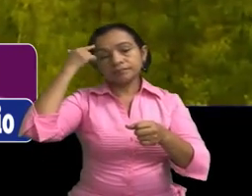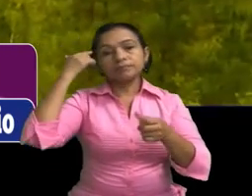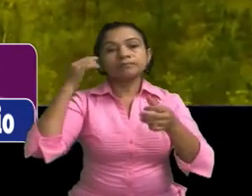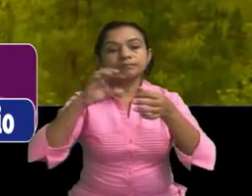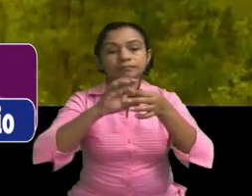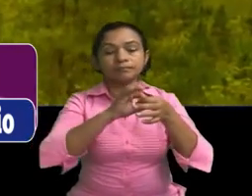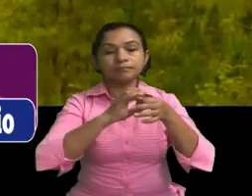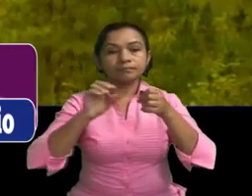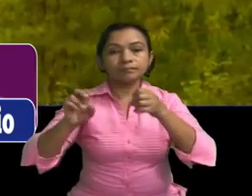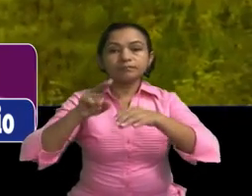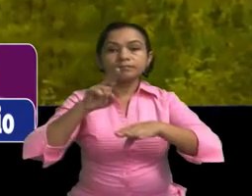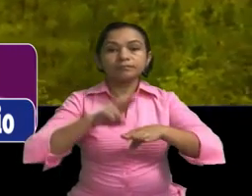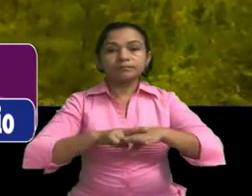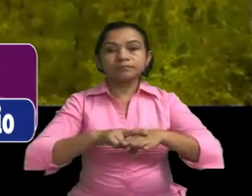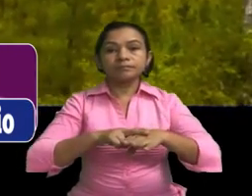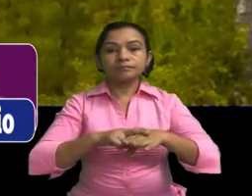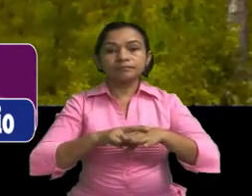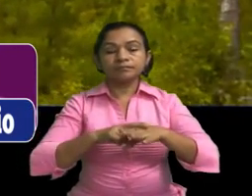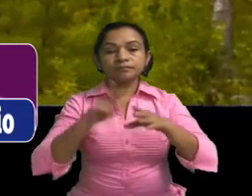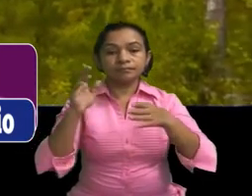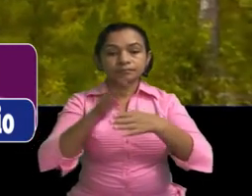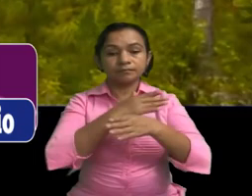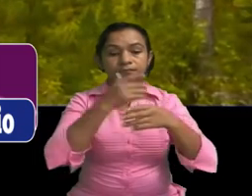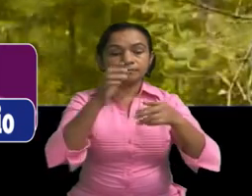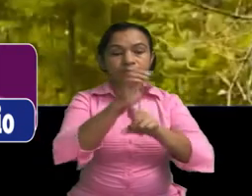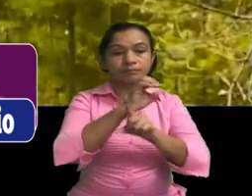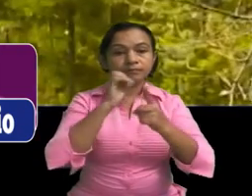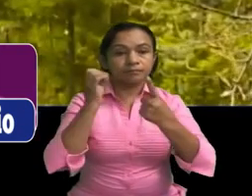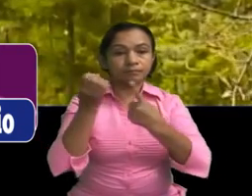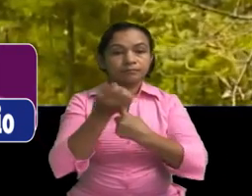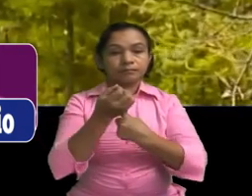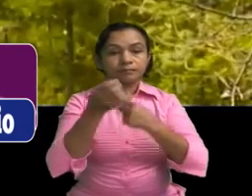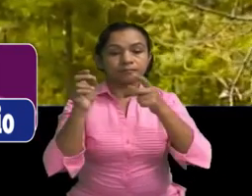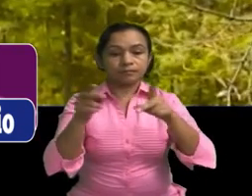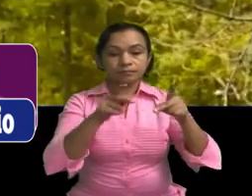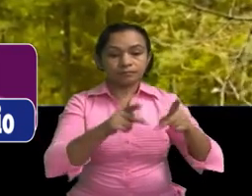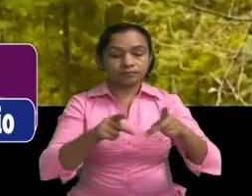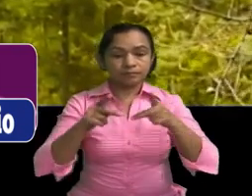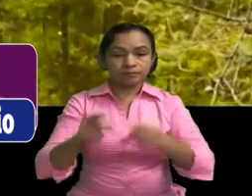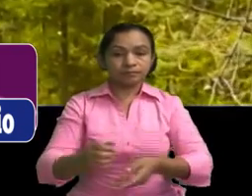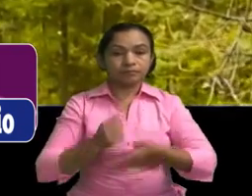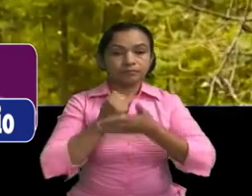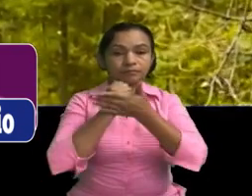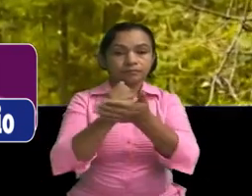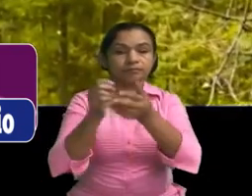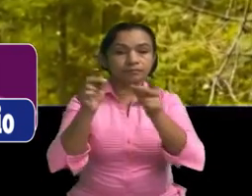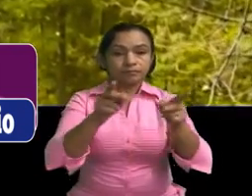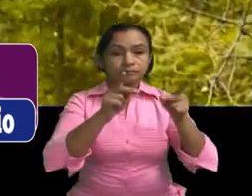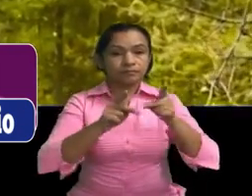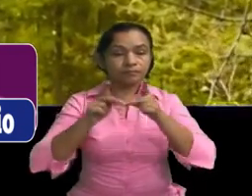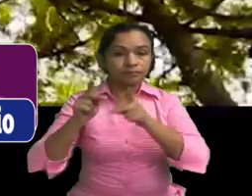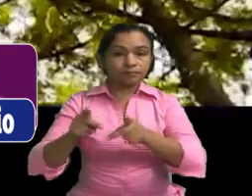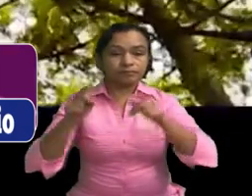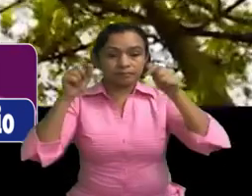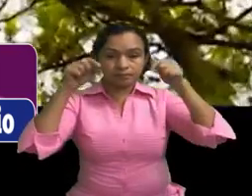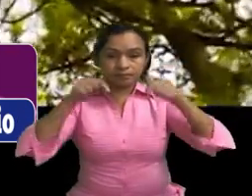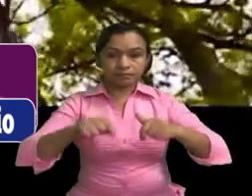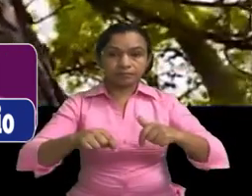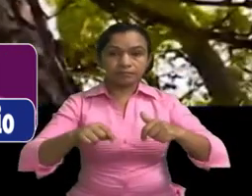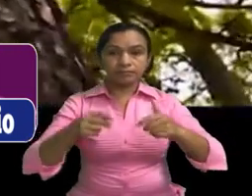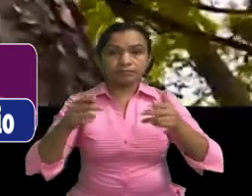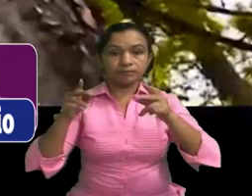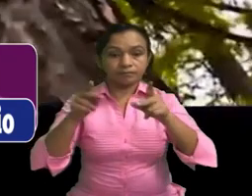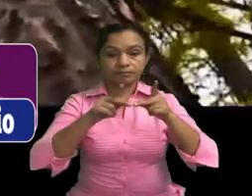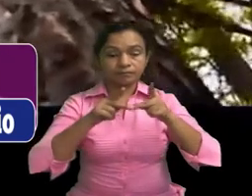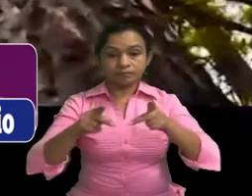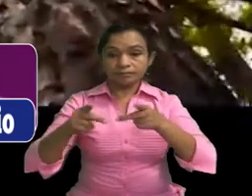unidad nacional, que es con las estructuras, pero con la gente y por la gente, claro, ¿verdad? Porque aquí el que la